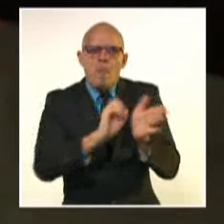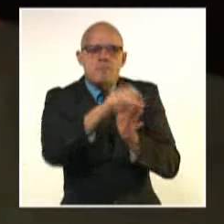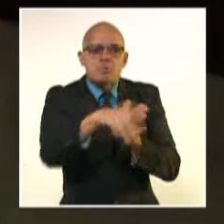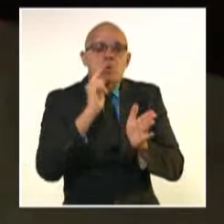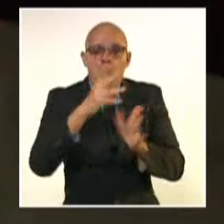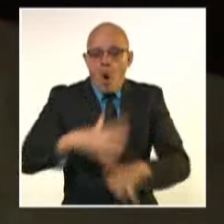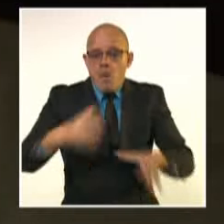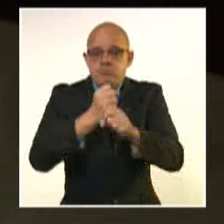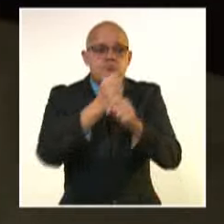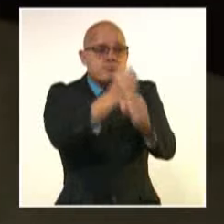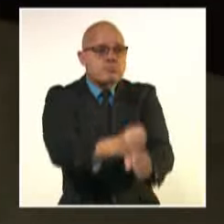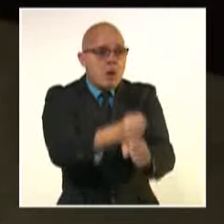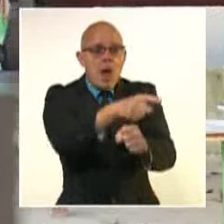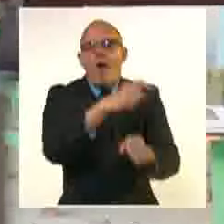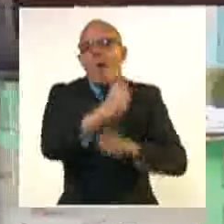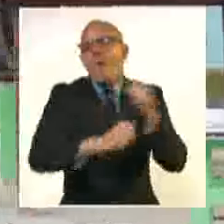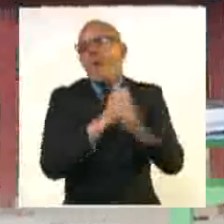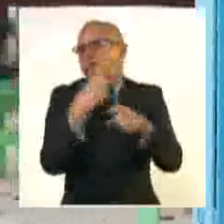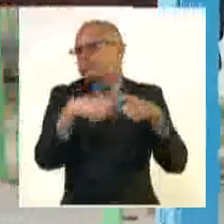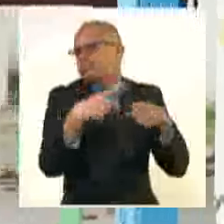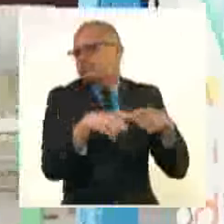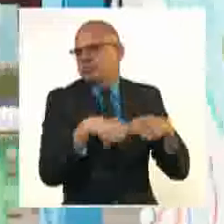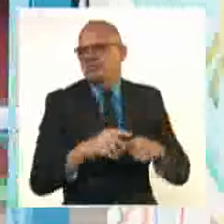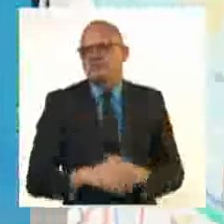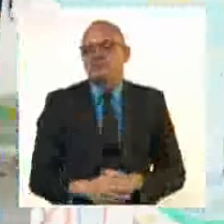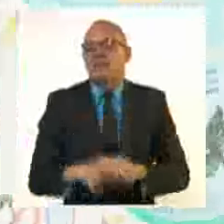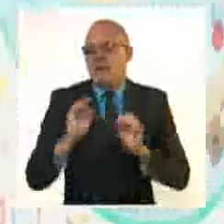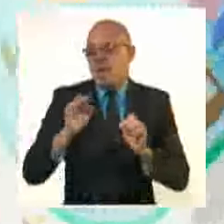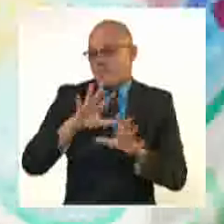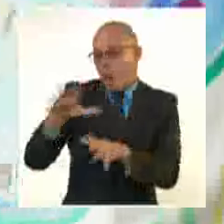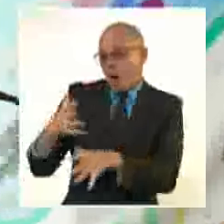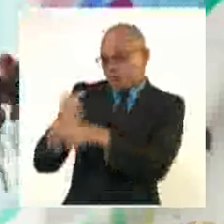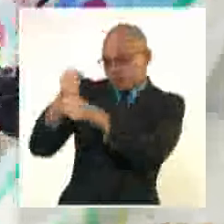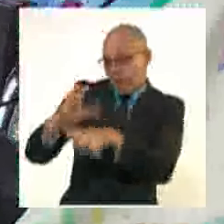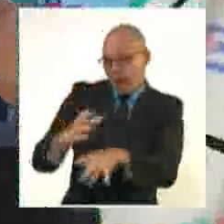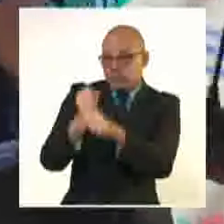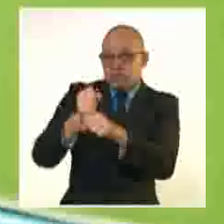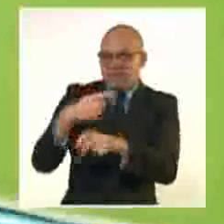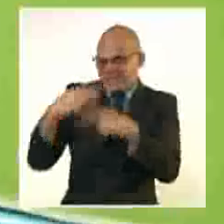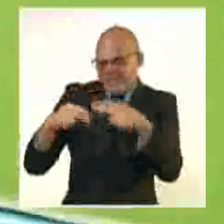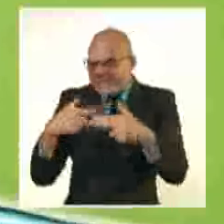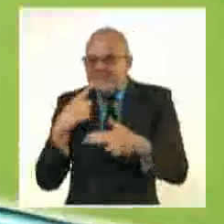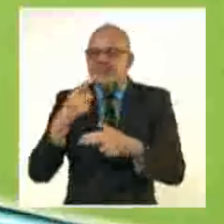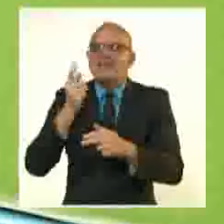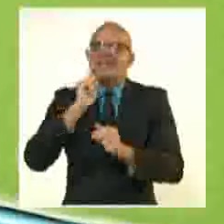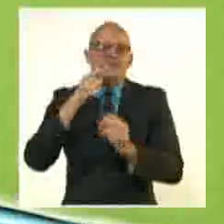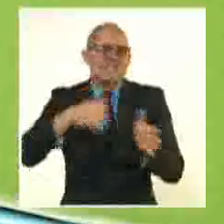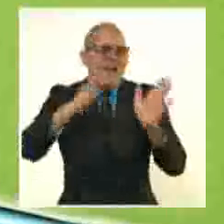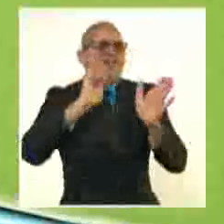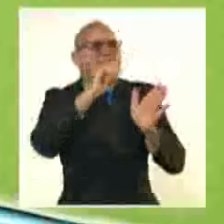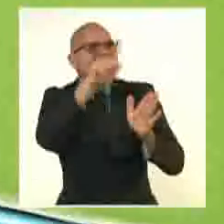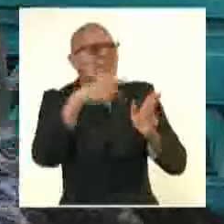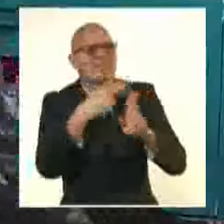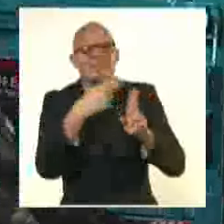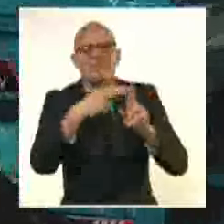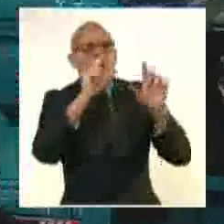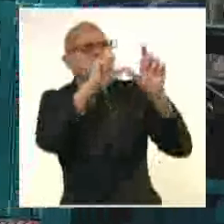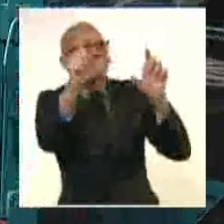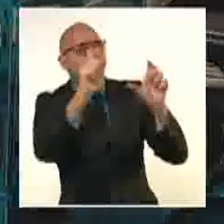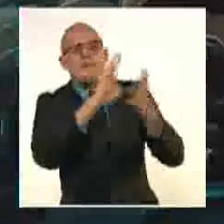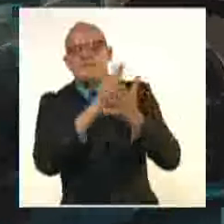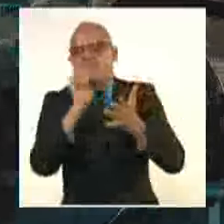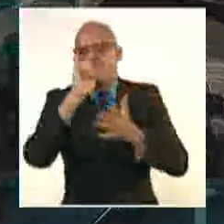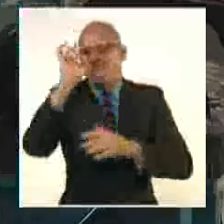oportunidad a esta materia prima que reciclamos. Los residuos se pueden llevar a la sede de La Mina y además existe la posibilidad de que un integrante